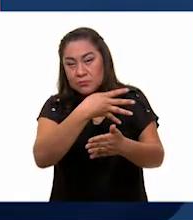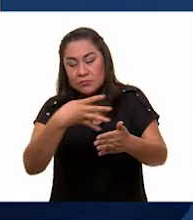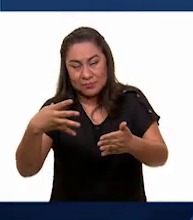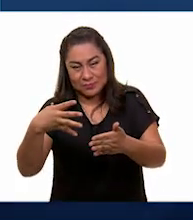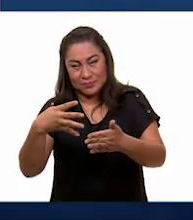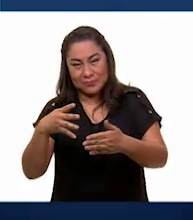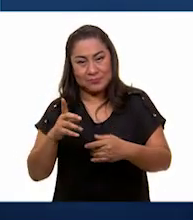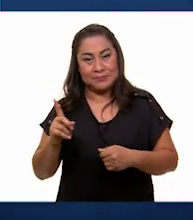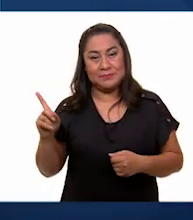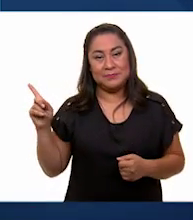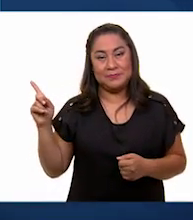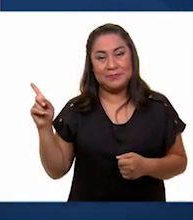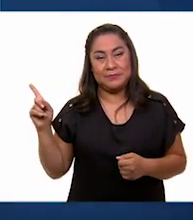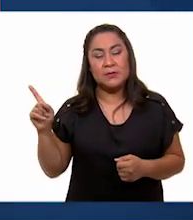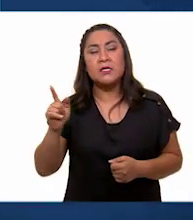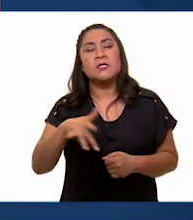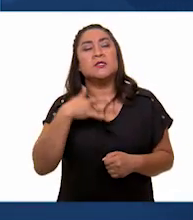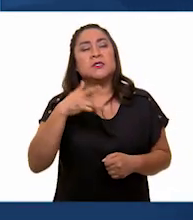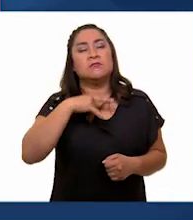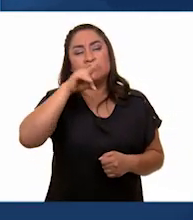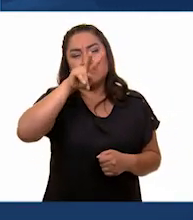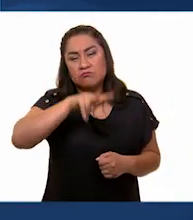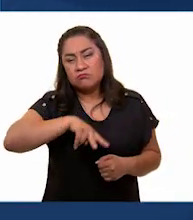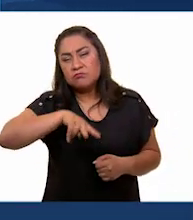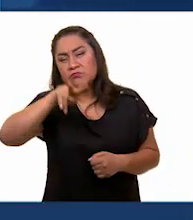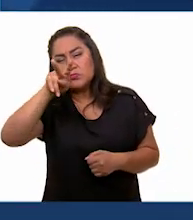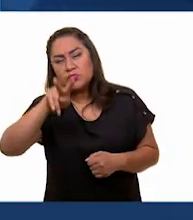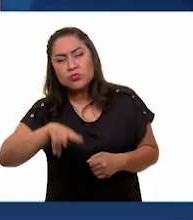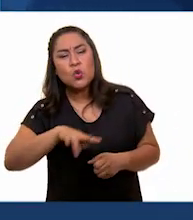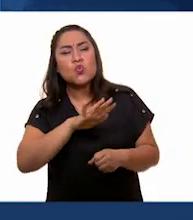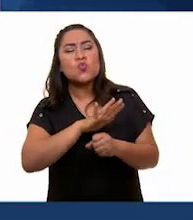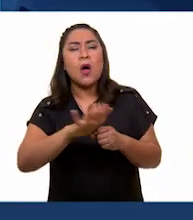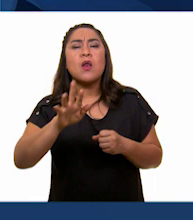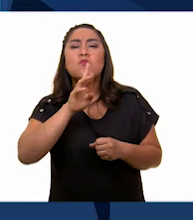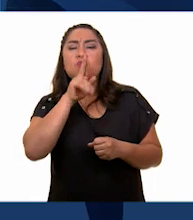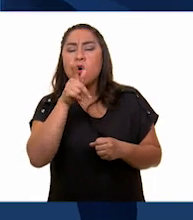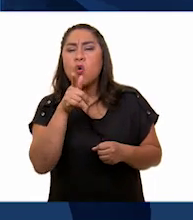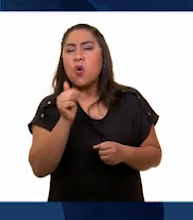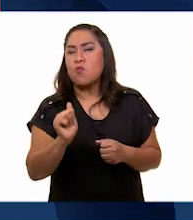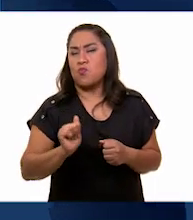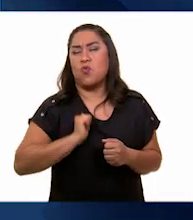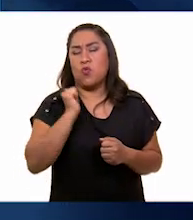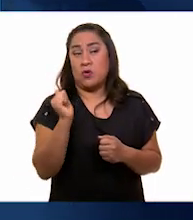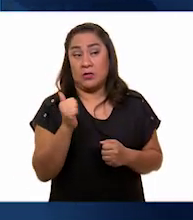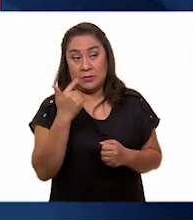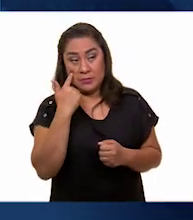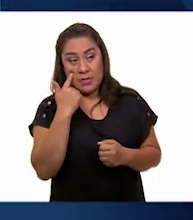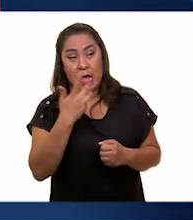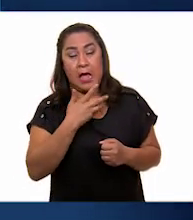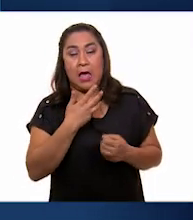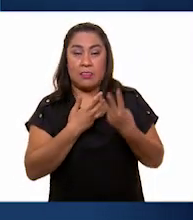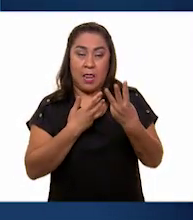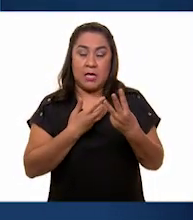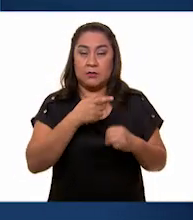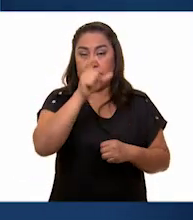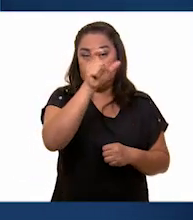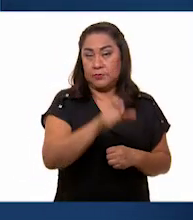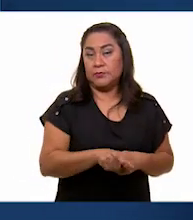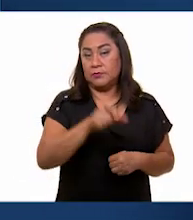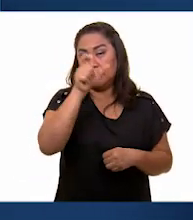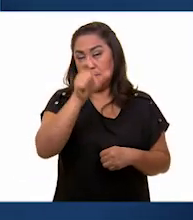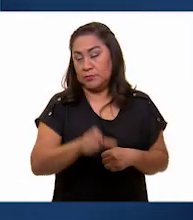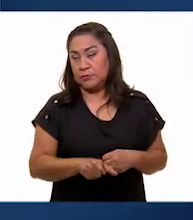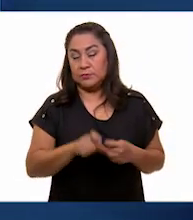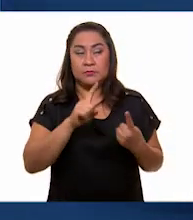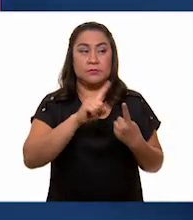nos presenta el libro y veamos qué datos nos proporcionan. Podemos ver que tiene 3 columnas. En la primera